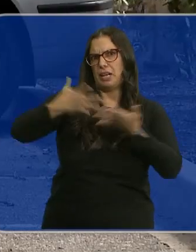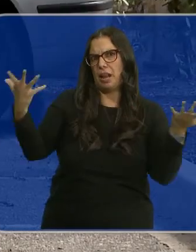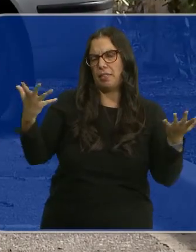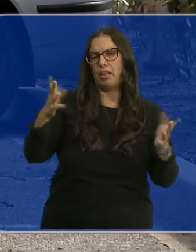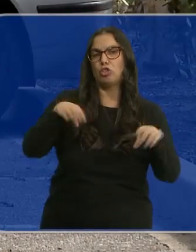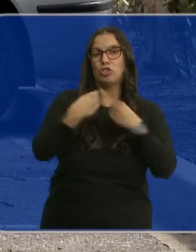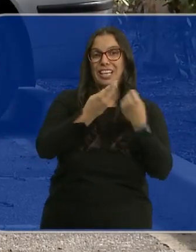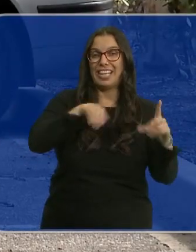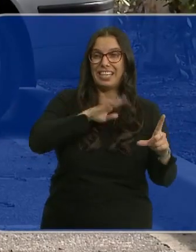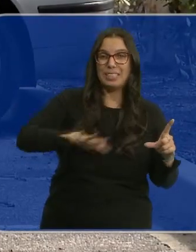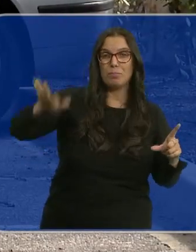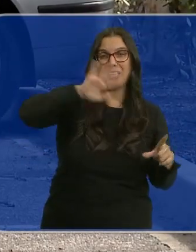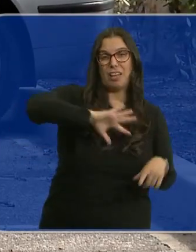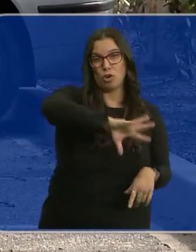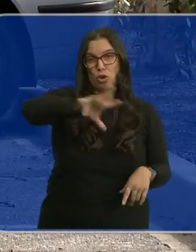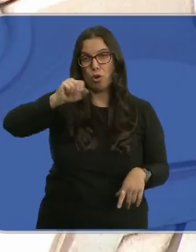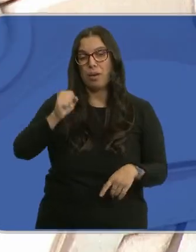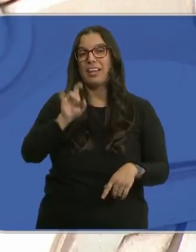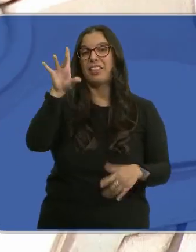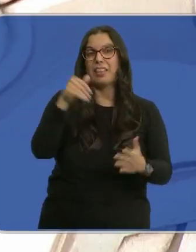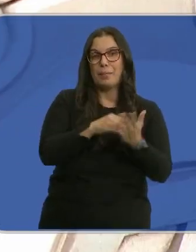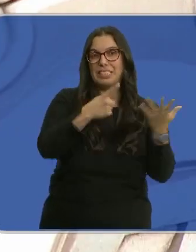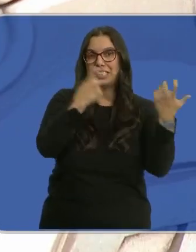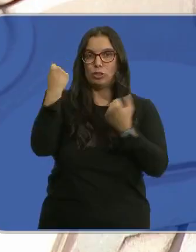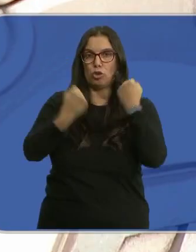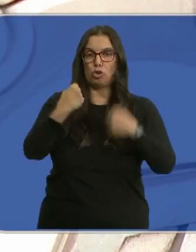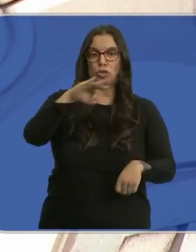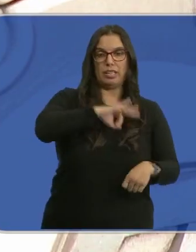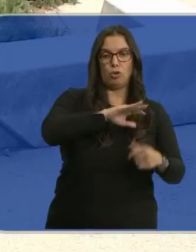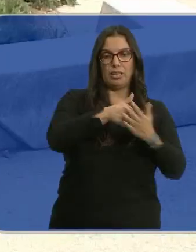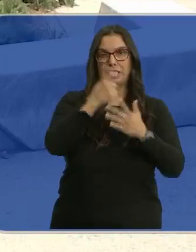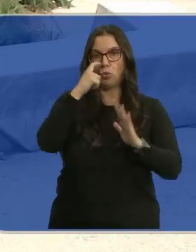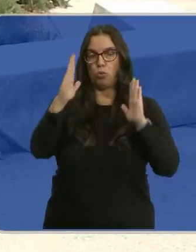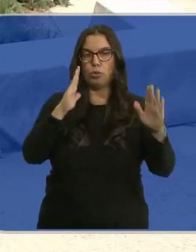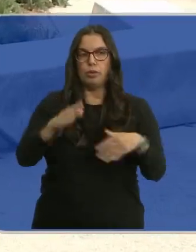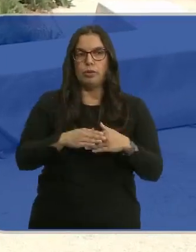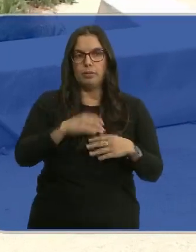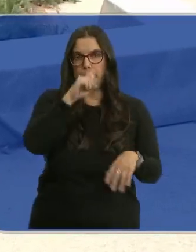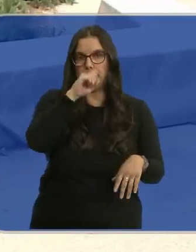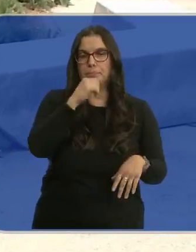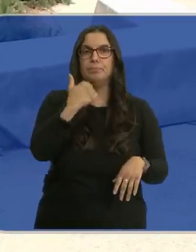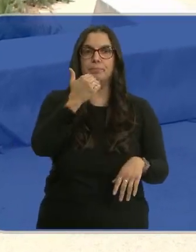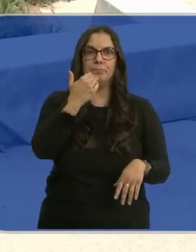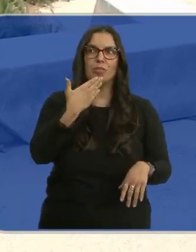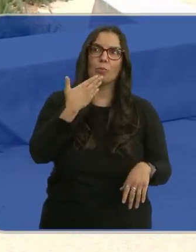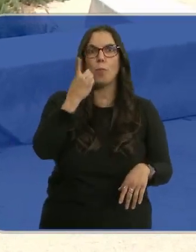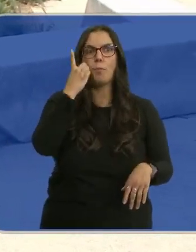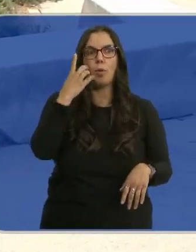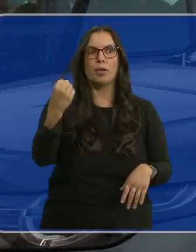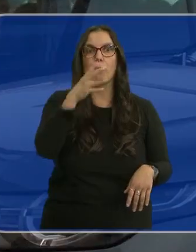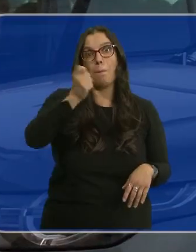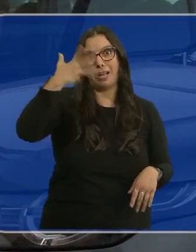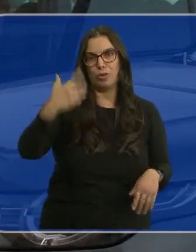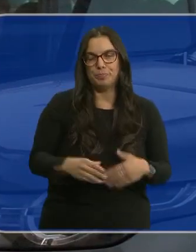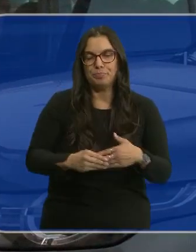En total en España se hurtaron casi 15.600 vehículos entre enero y junio. Es como si te roban el móvil casi. Peor, porque es más